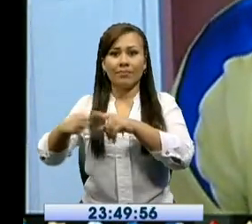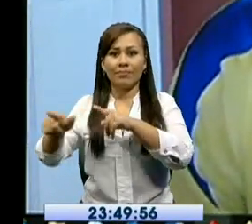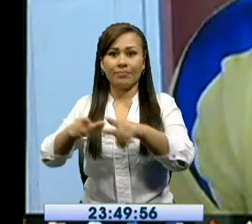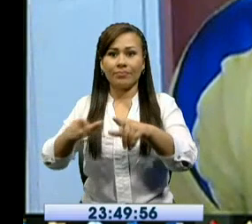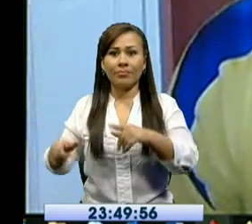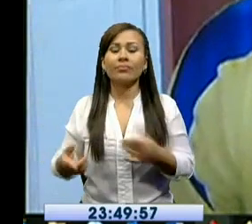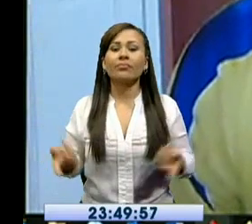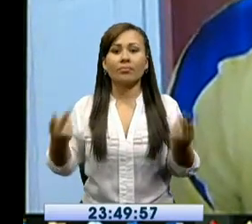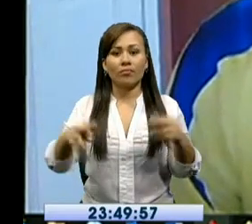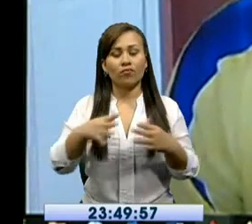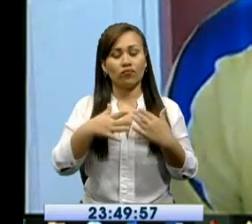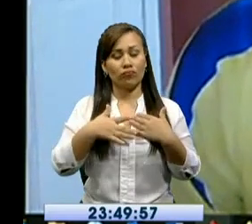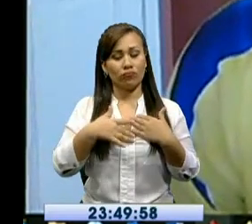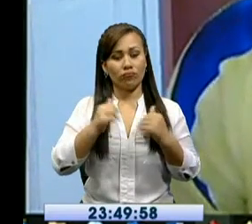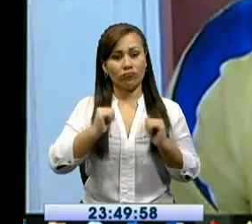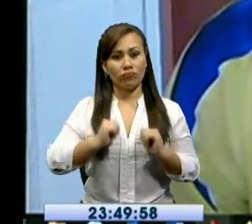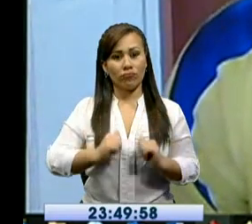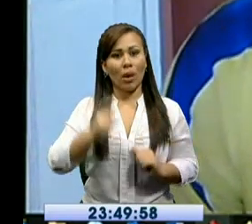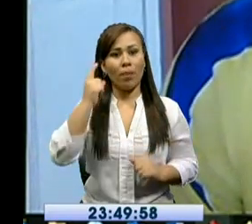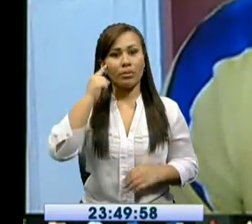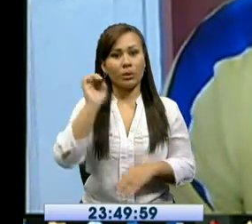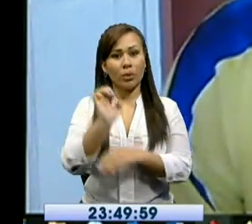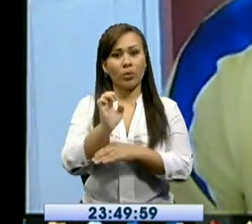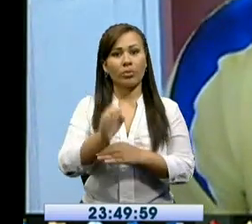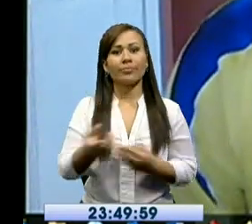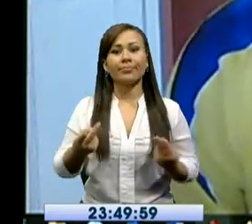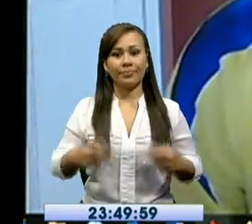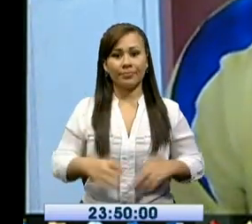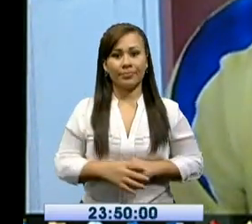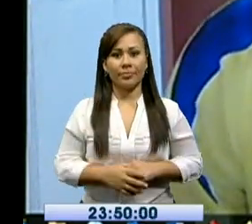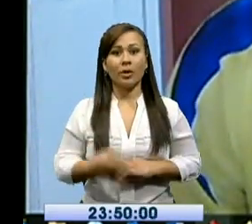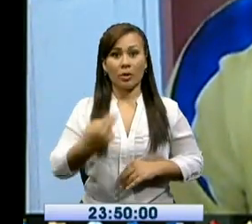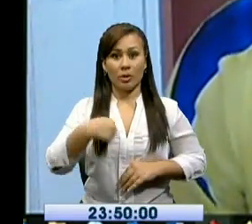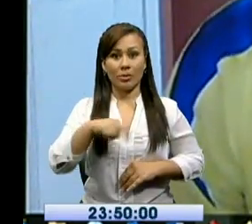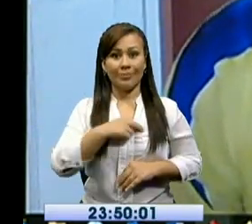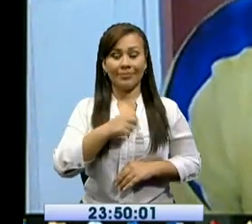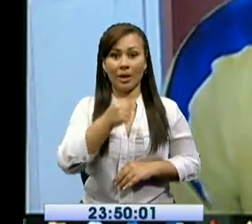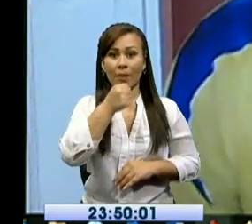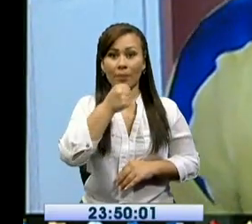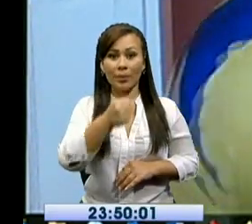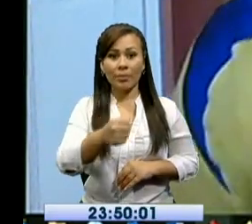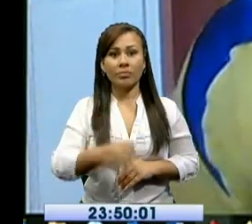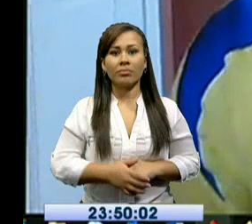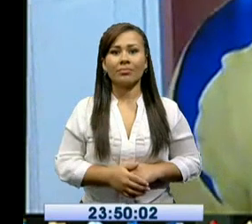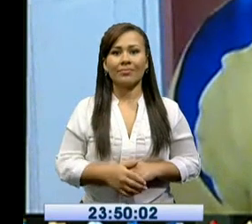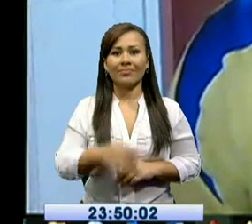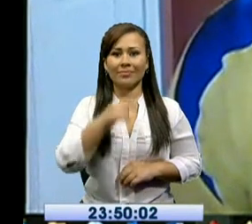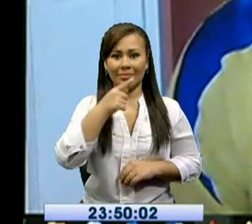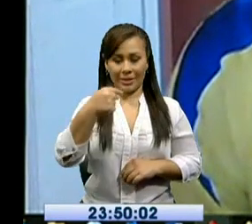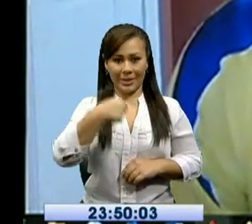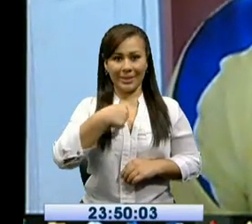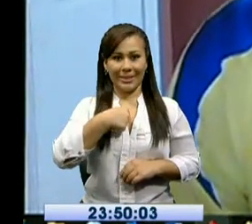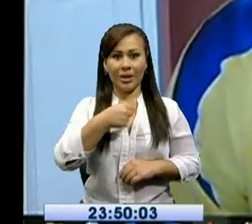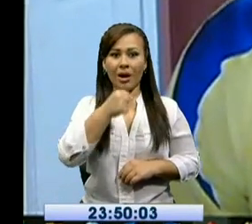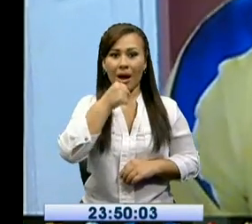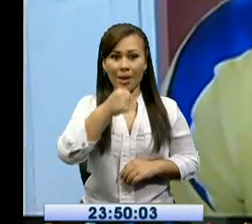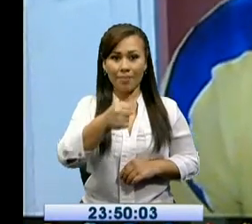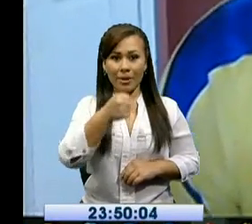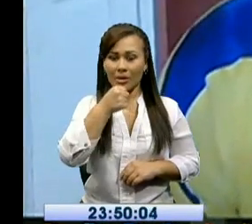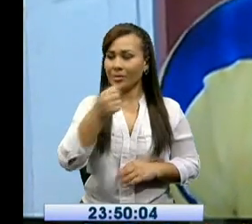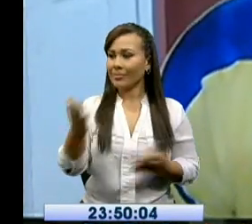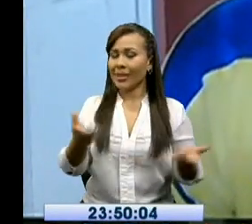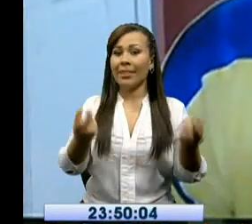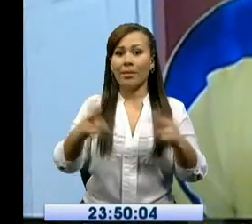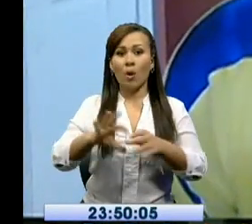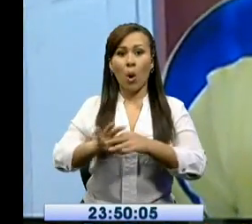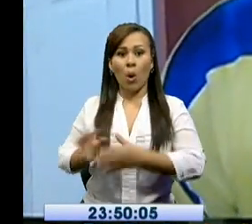están conmovidas por lo ocurrido. Estaremos como conductores, quien les habla, su servidor, y nuestra